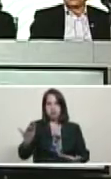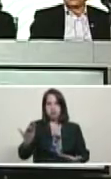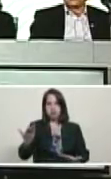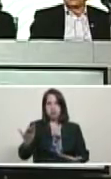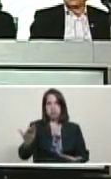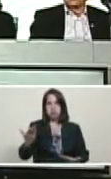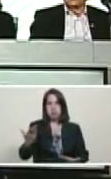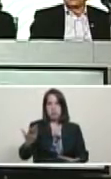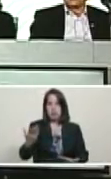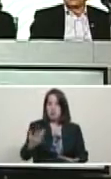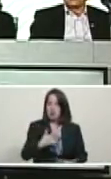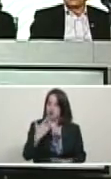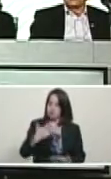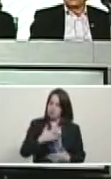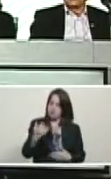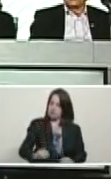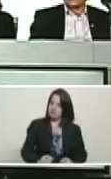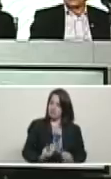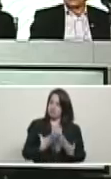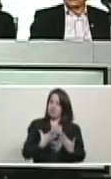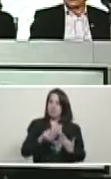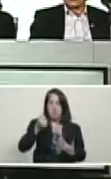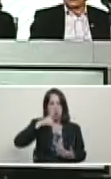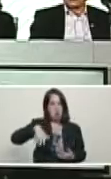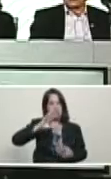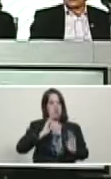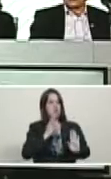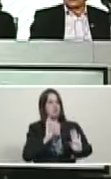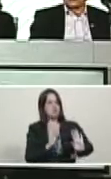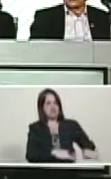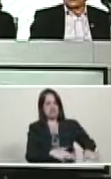si no lo que sienten por los pueblos del mundo